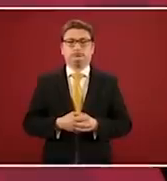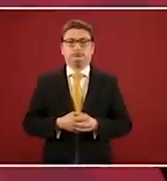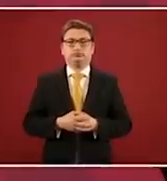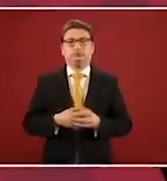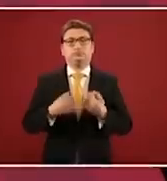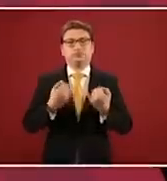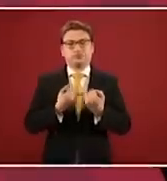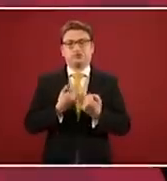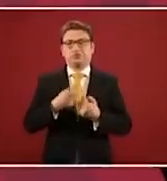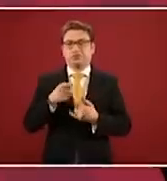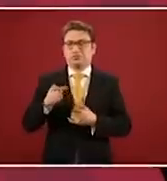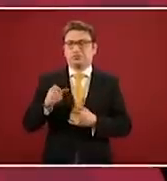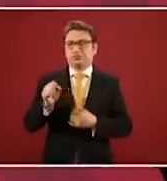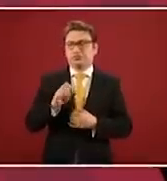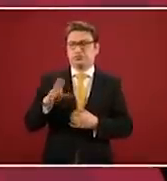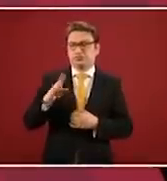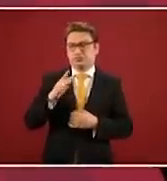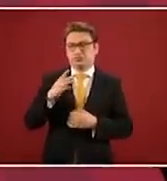subprocuraduría o